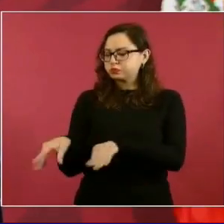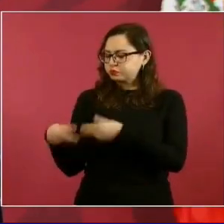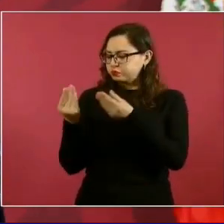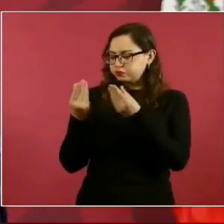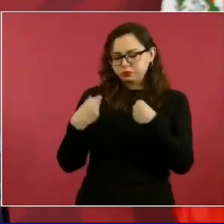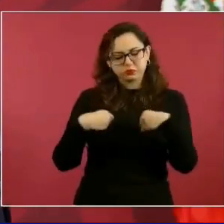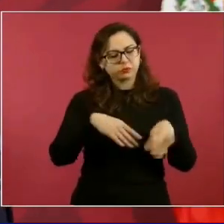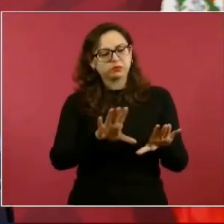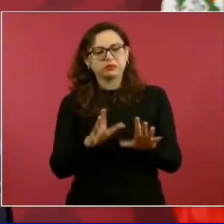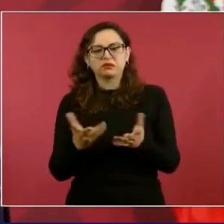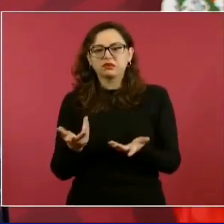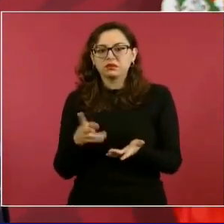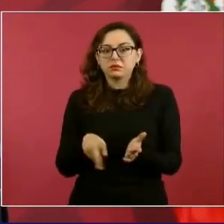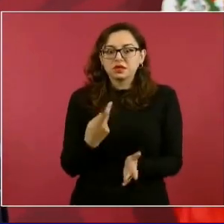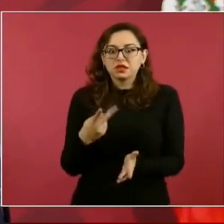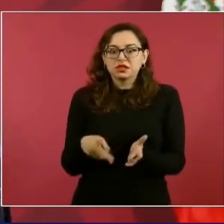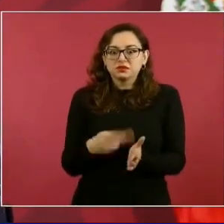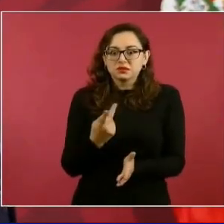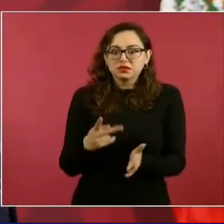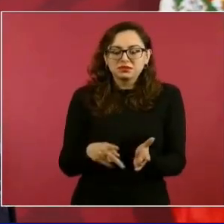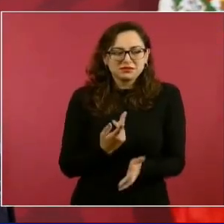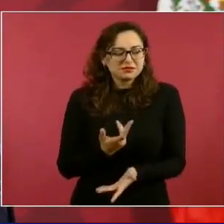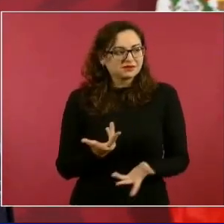Pues tiene que haber